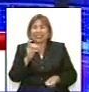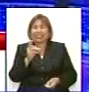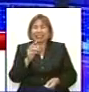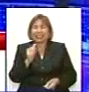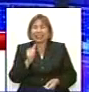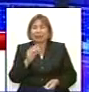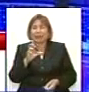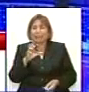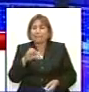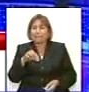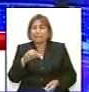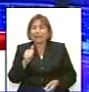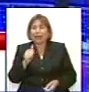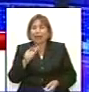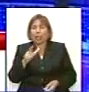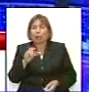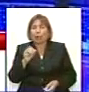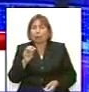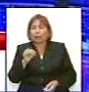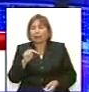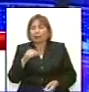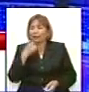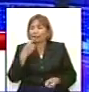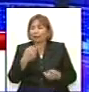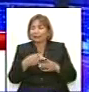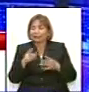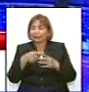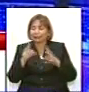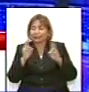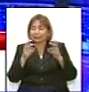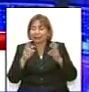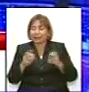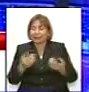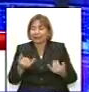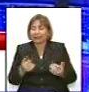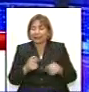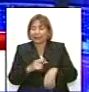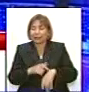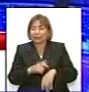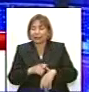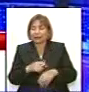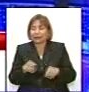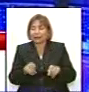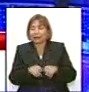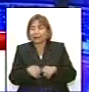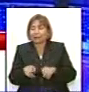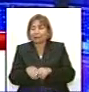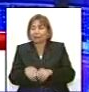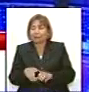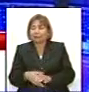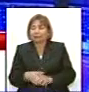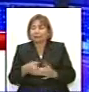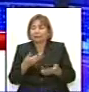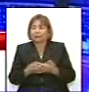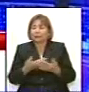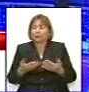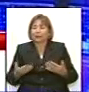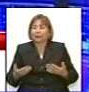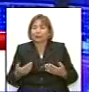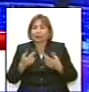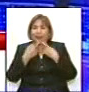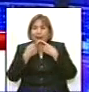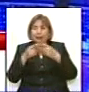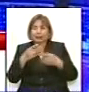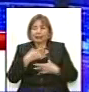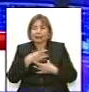Dalmiro Palomino. Hay que señalar que fueron varios los temas tratados en esta oportunidad, como la propuesta de ley que declara de